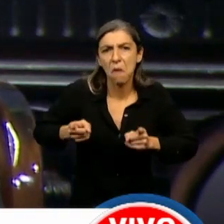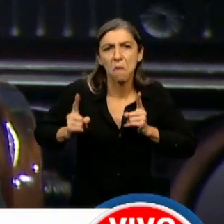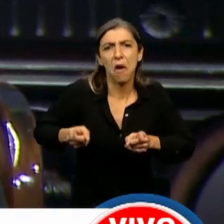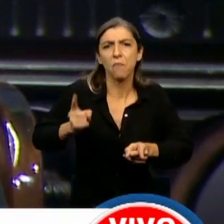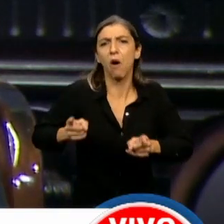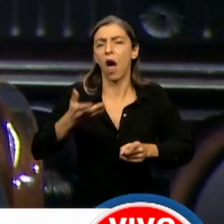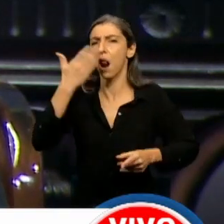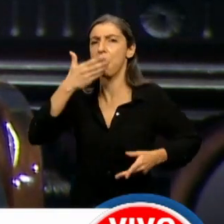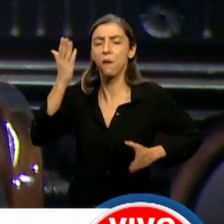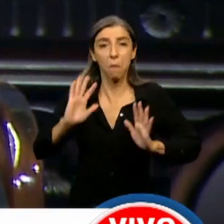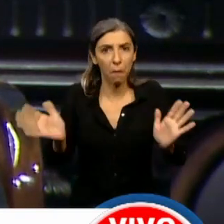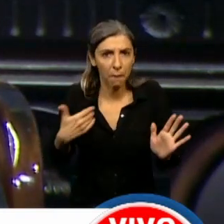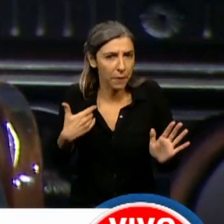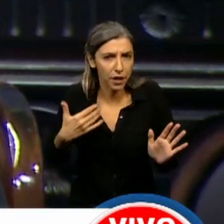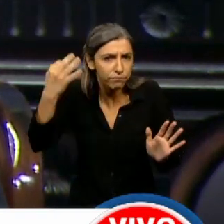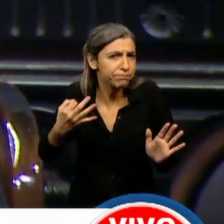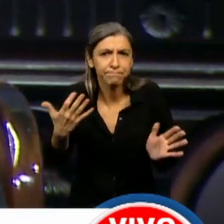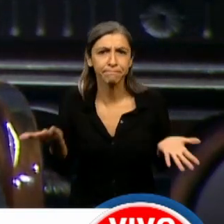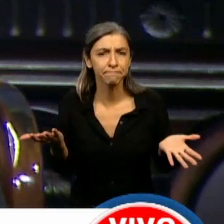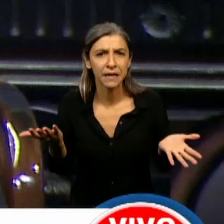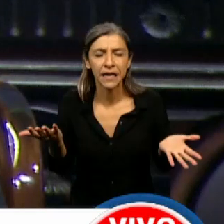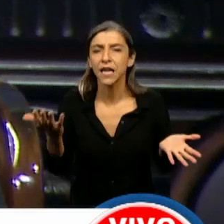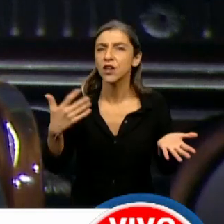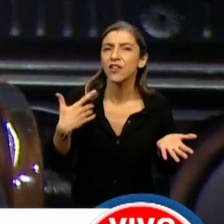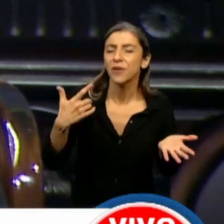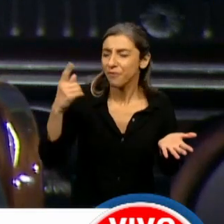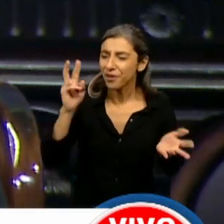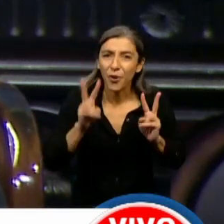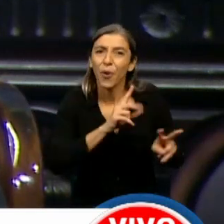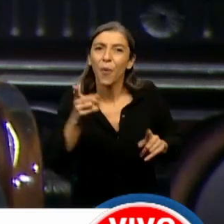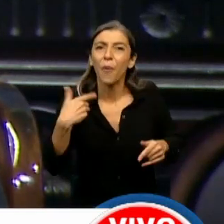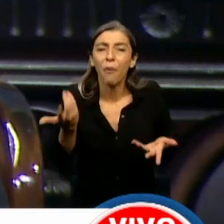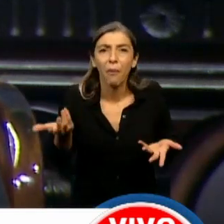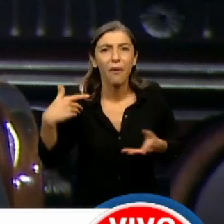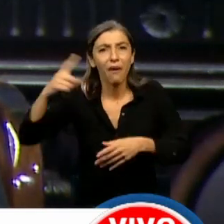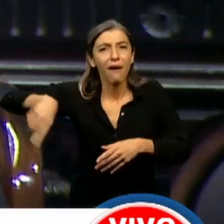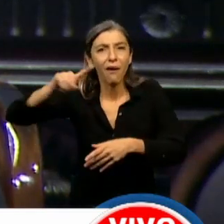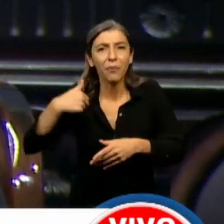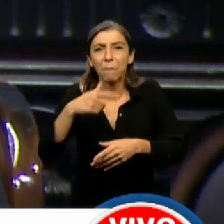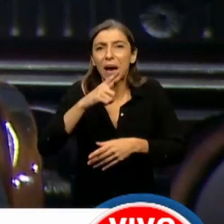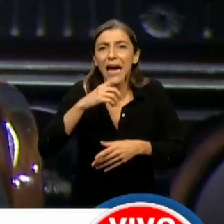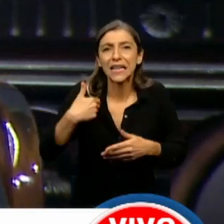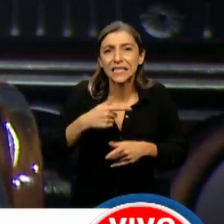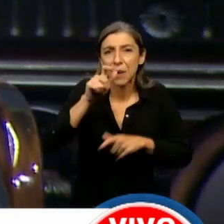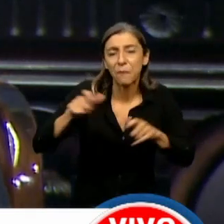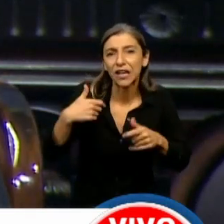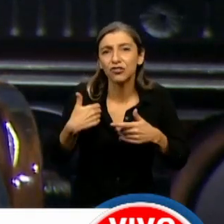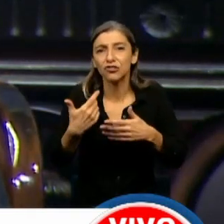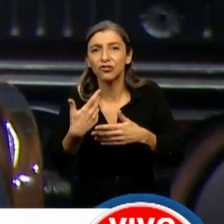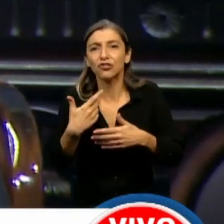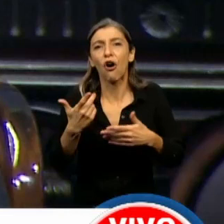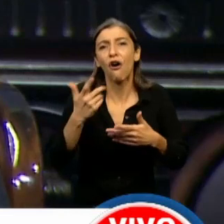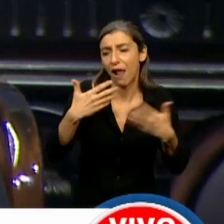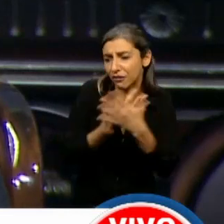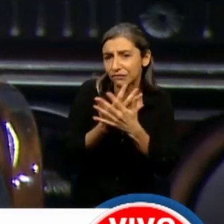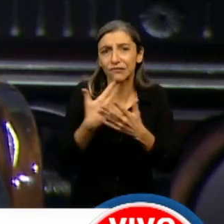líquido. No puede ser que los victimarios le rindan homenajes a las víctimas y a la vez que le